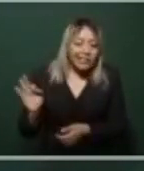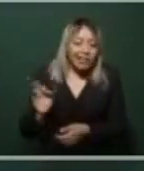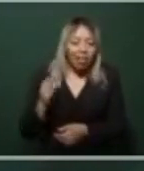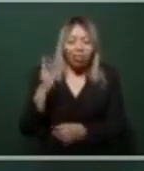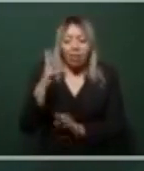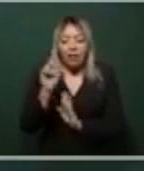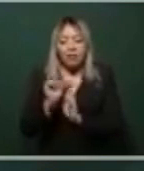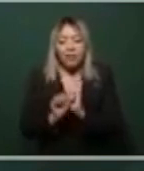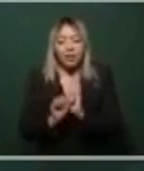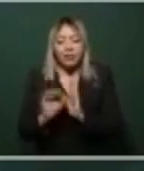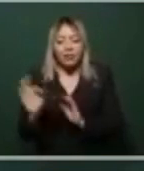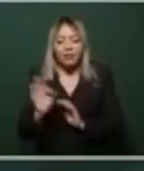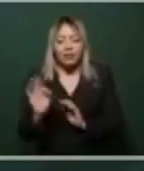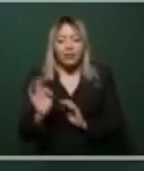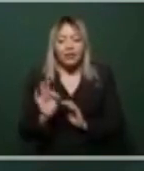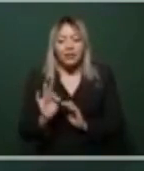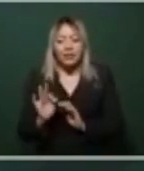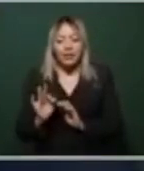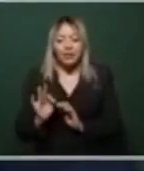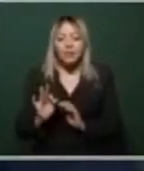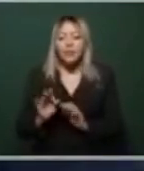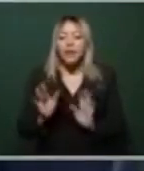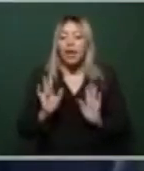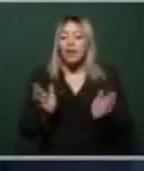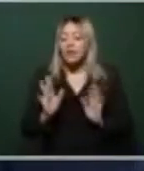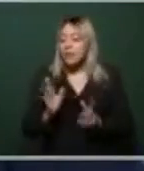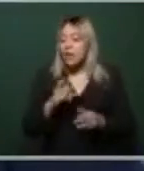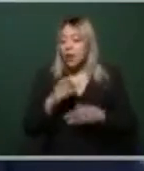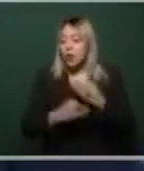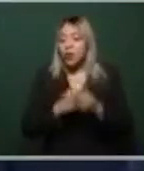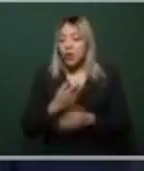3 meses, cuando mucho, ya tengamos